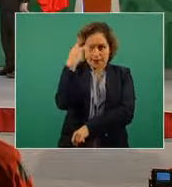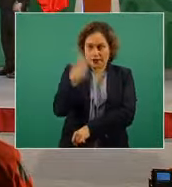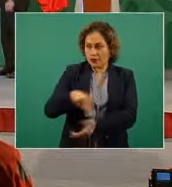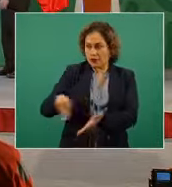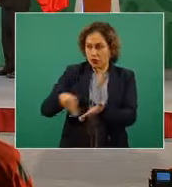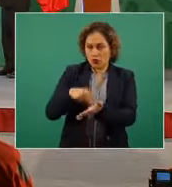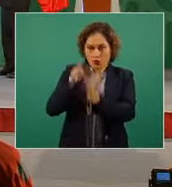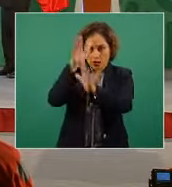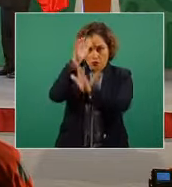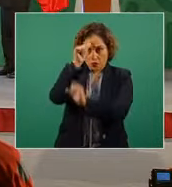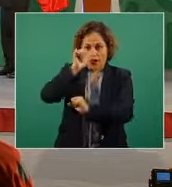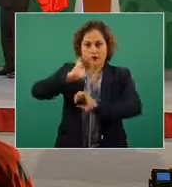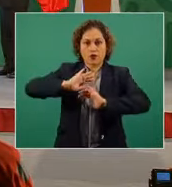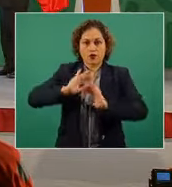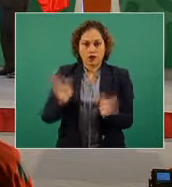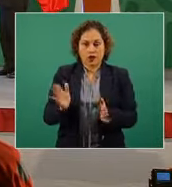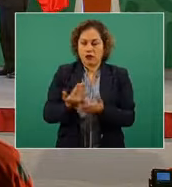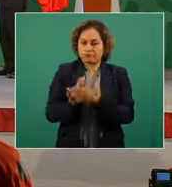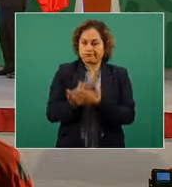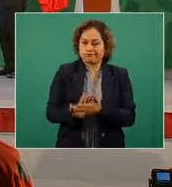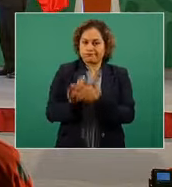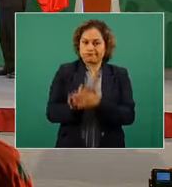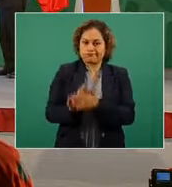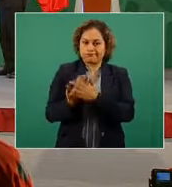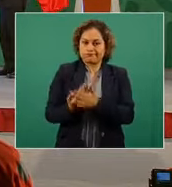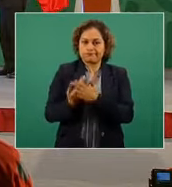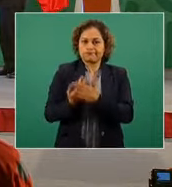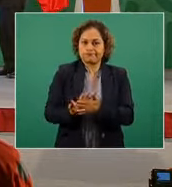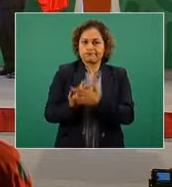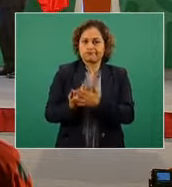estamos a la espera de la confirmación, que es inminente,